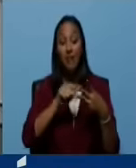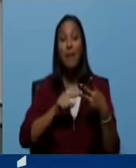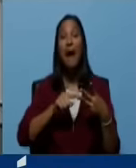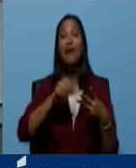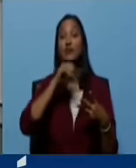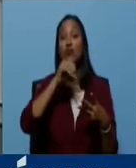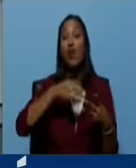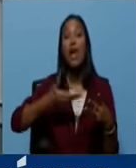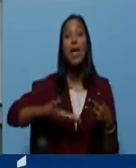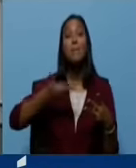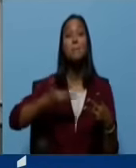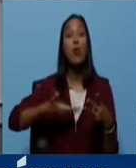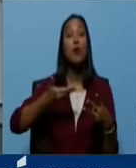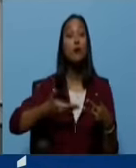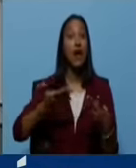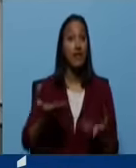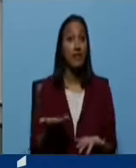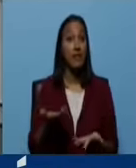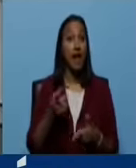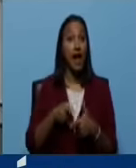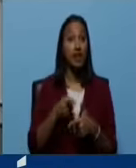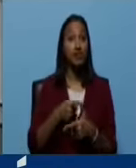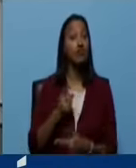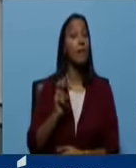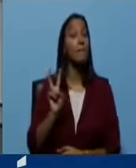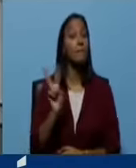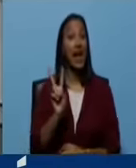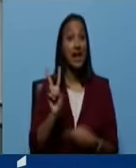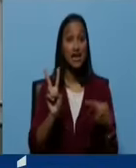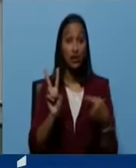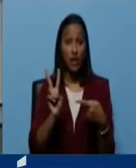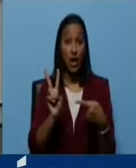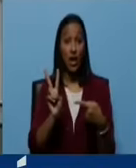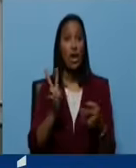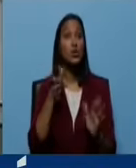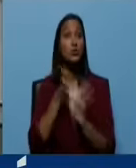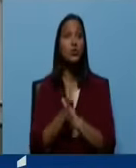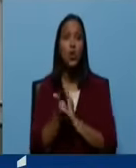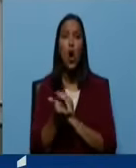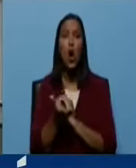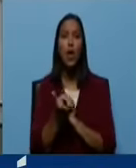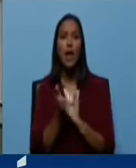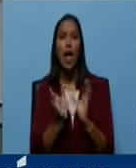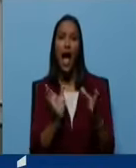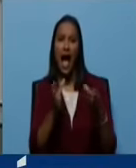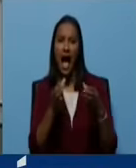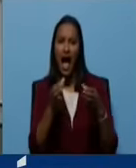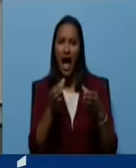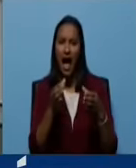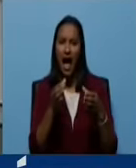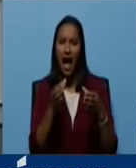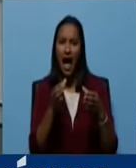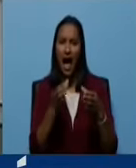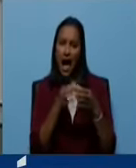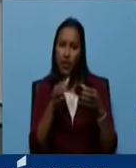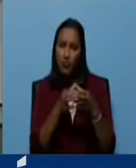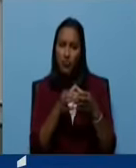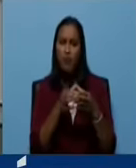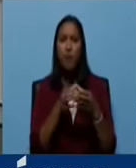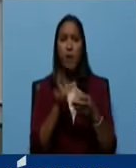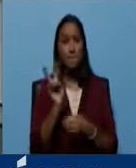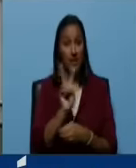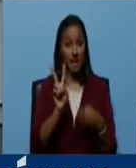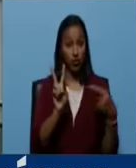momento ejerció crítica alguna, intromisión alguna en los asuntos internos de estas naciones, sino